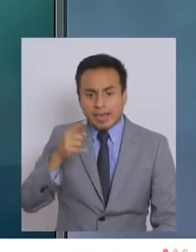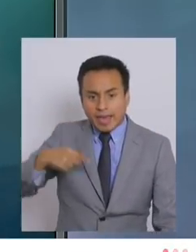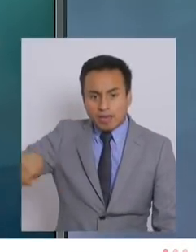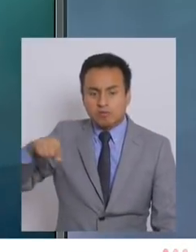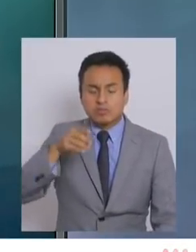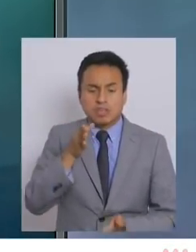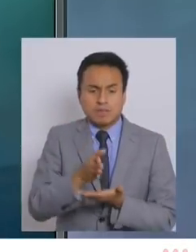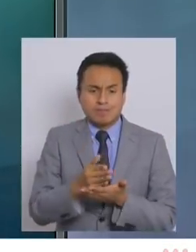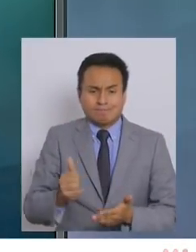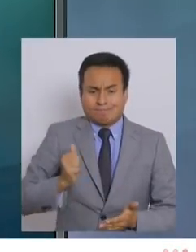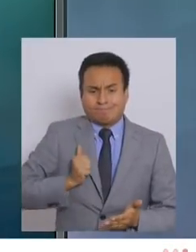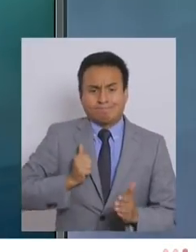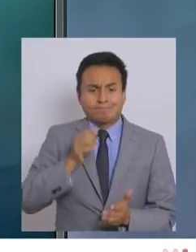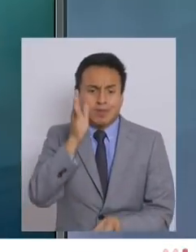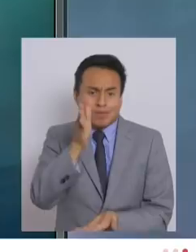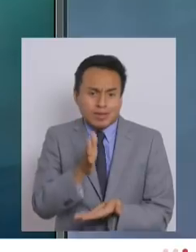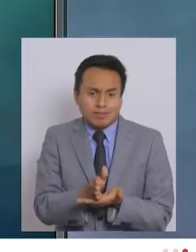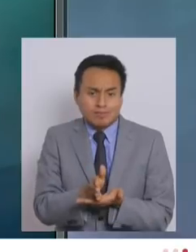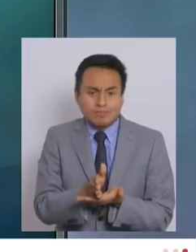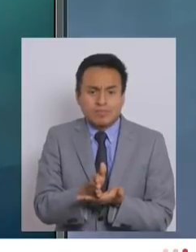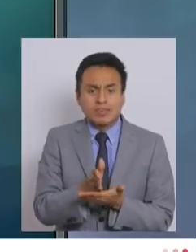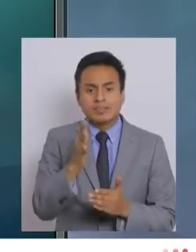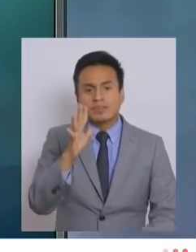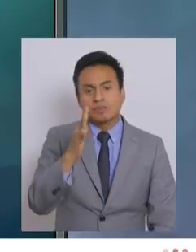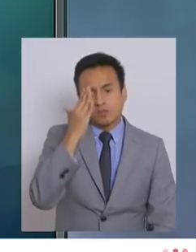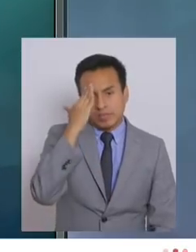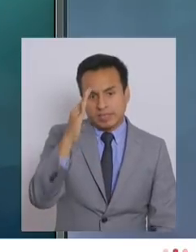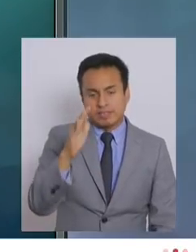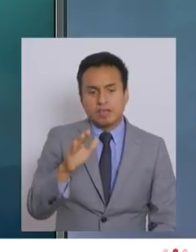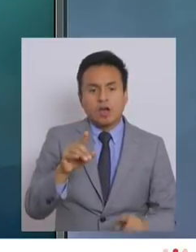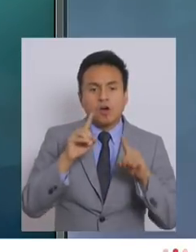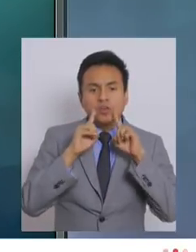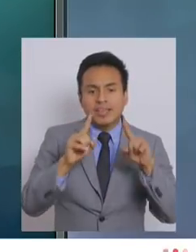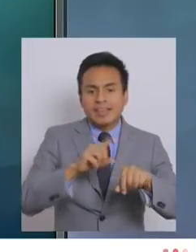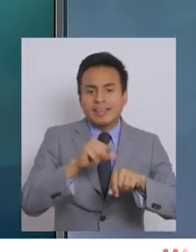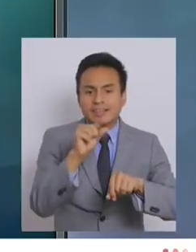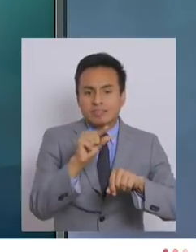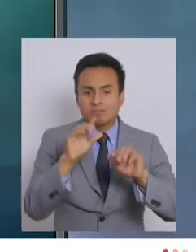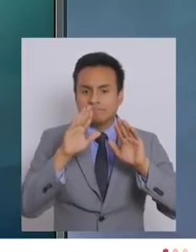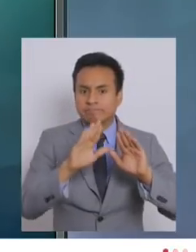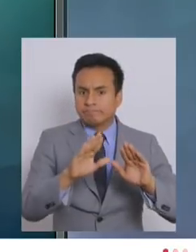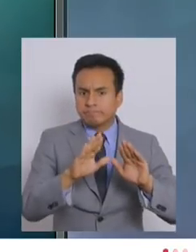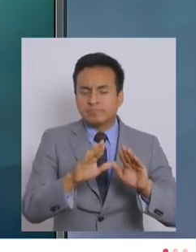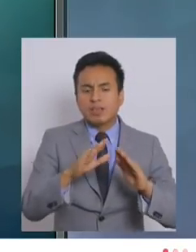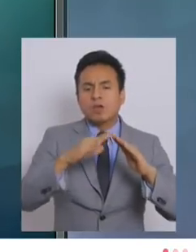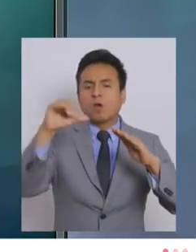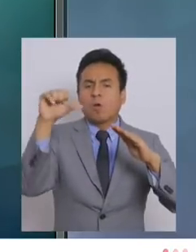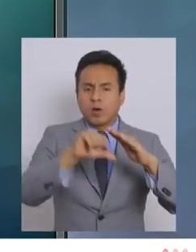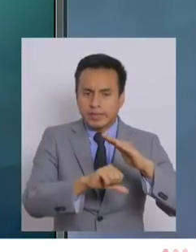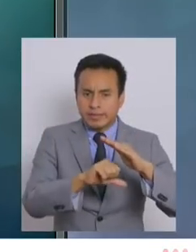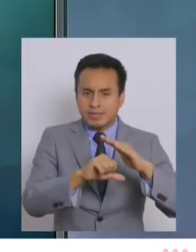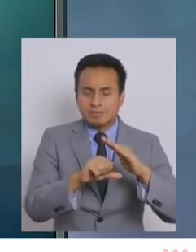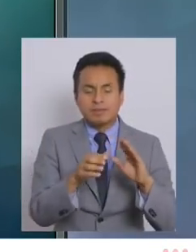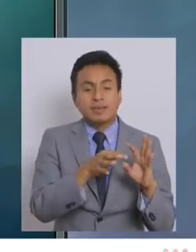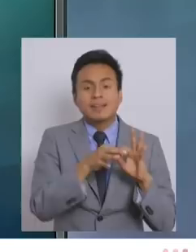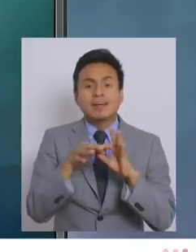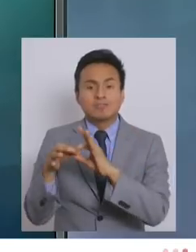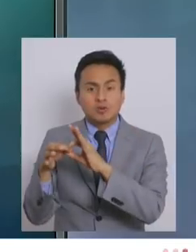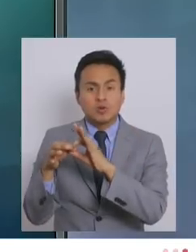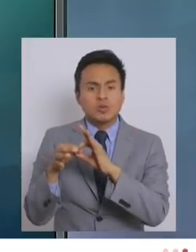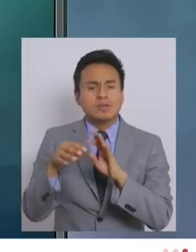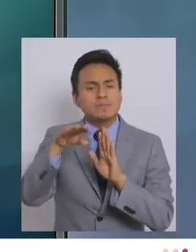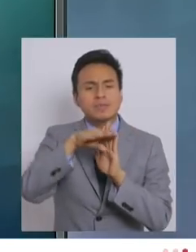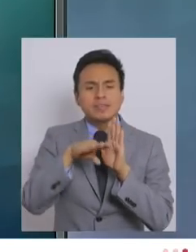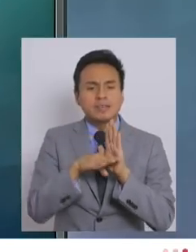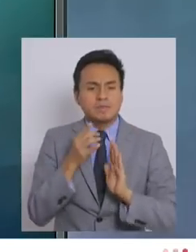cumplir con la obligación de estar los cinco días en este hotel de tránsito para realizar esta cuarentena la razón por la cual tomamos estas